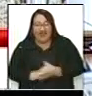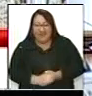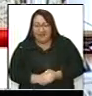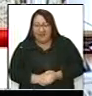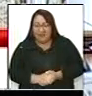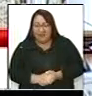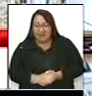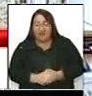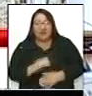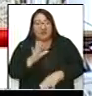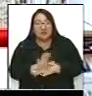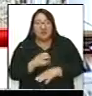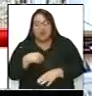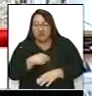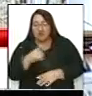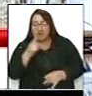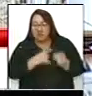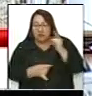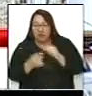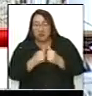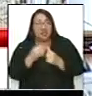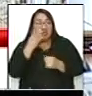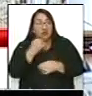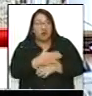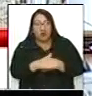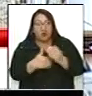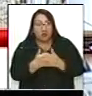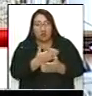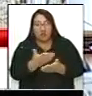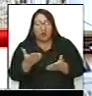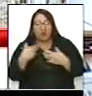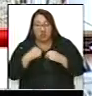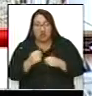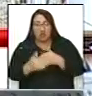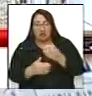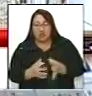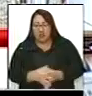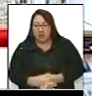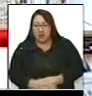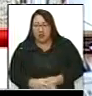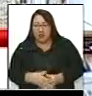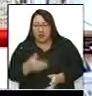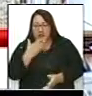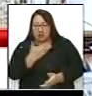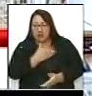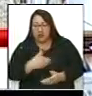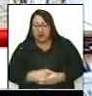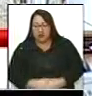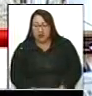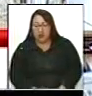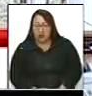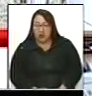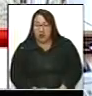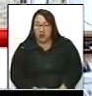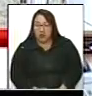una tarde en la cual vamos a nutrirnos de experiencias de ustedes y podemos seguir avanzando. Gracias, presidenta.